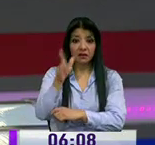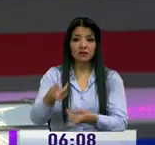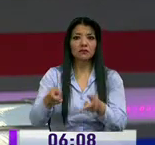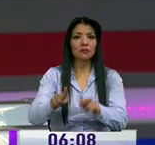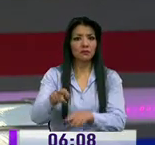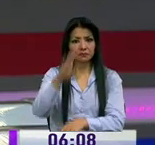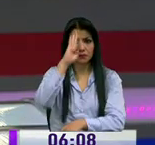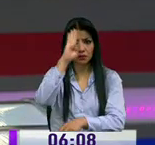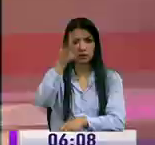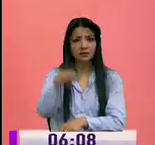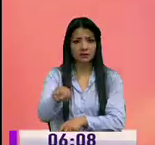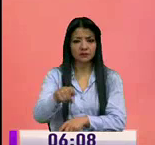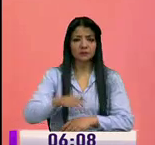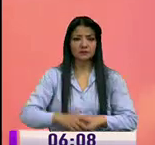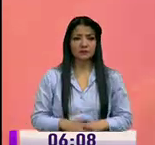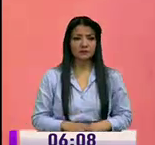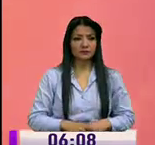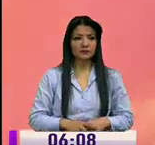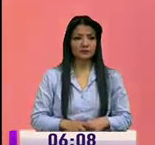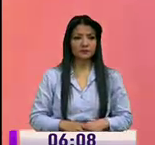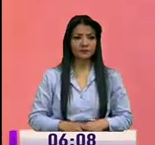Miremos.